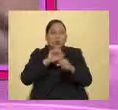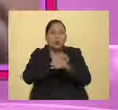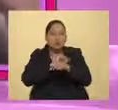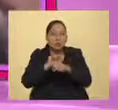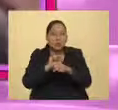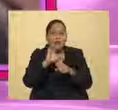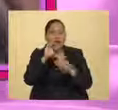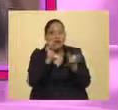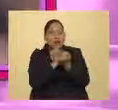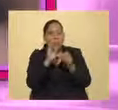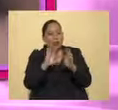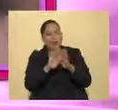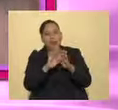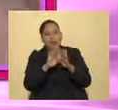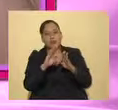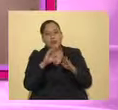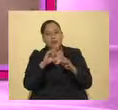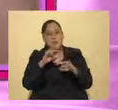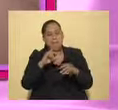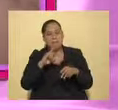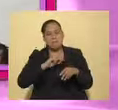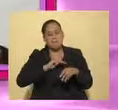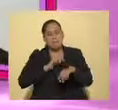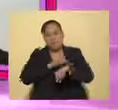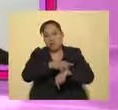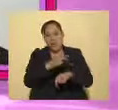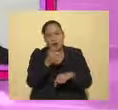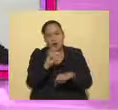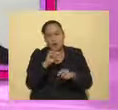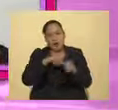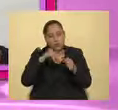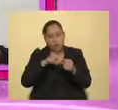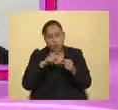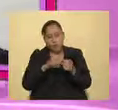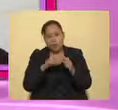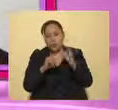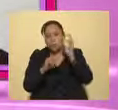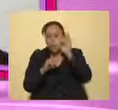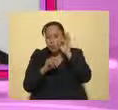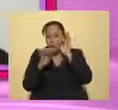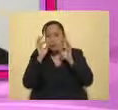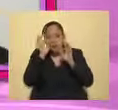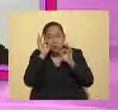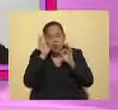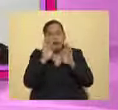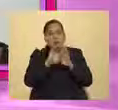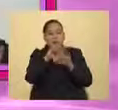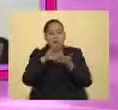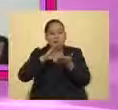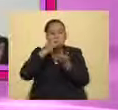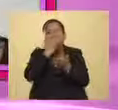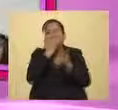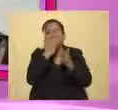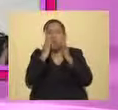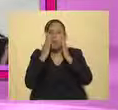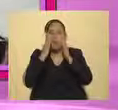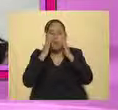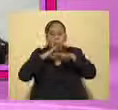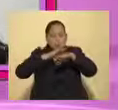por la hiperpigmentación natural, su propiedad principal es atenuarlas y al cabo